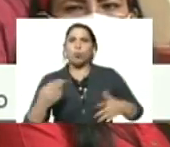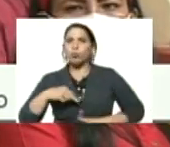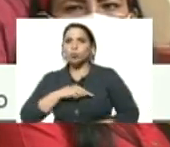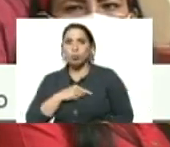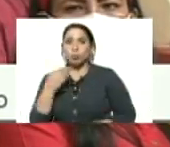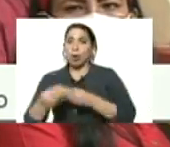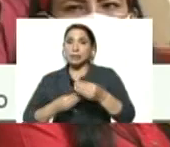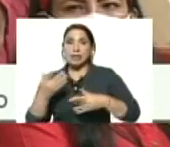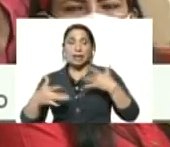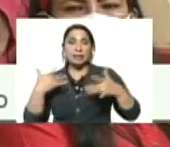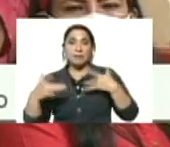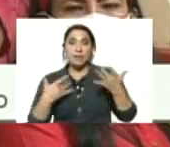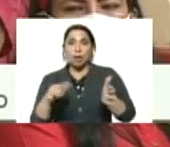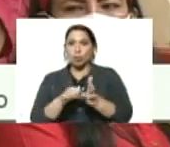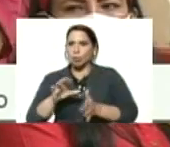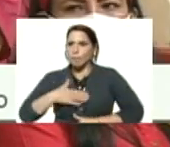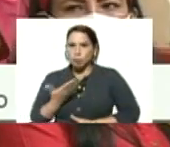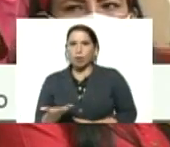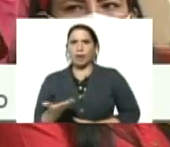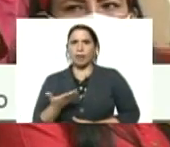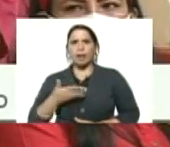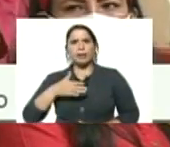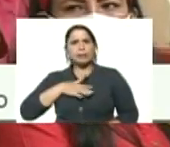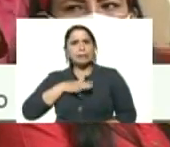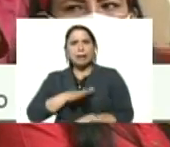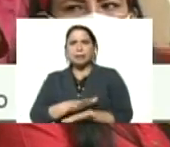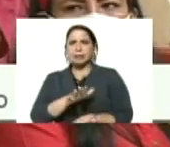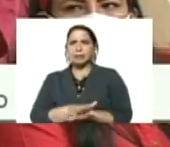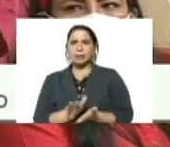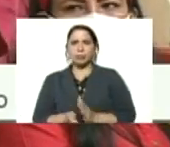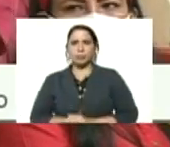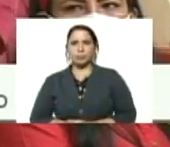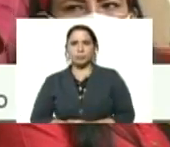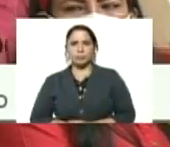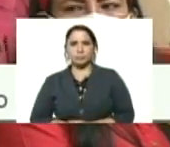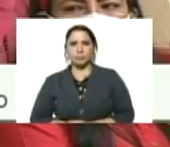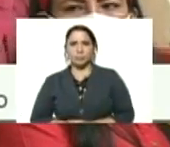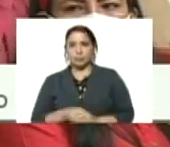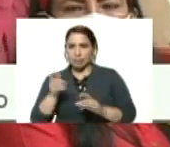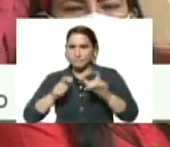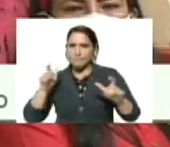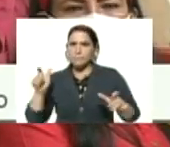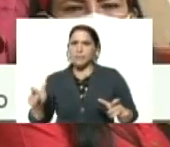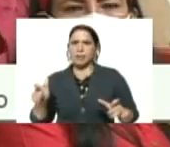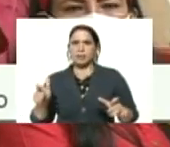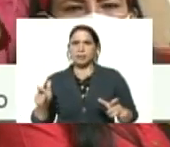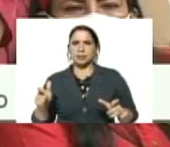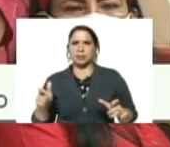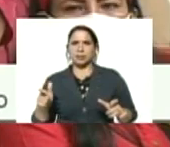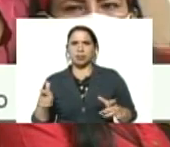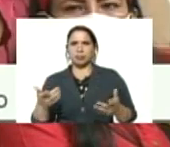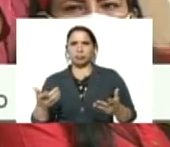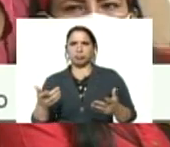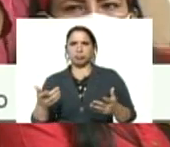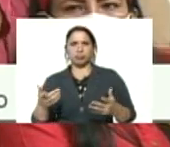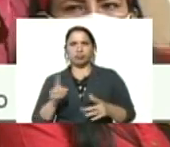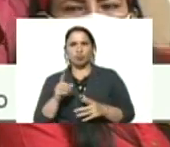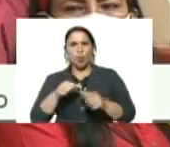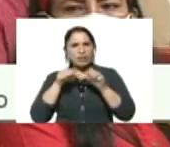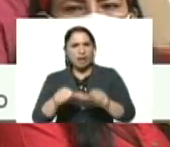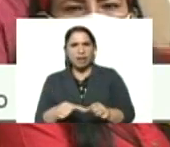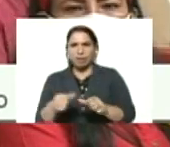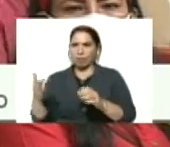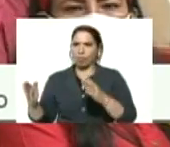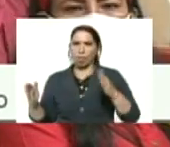acto donde yo pueda pasar tranquilo y que la gente se quede a los lados? Me dijo, yo estuve